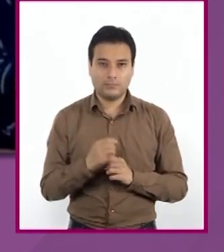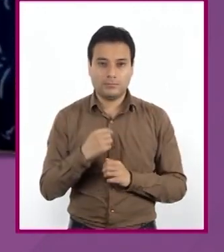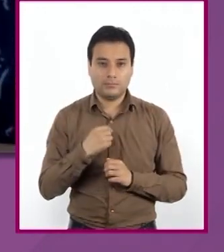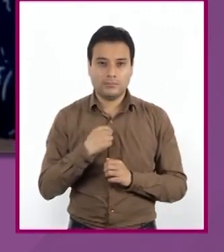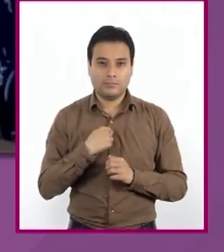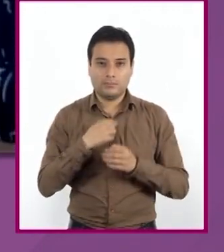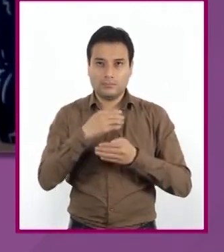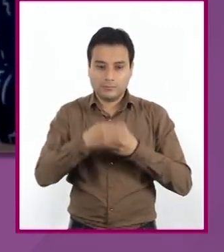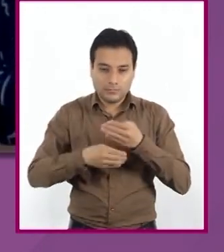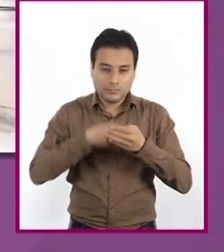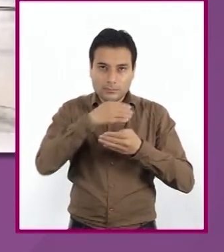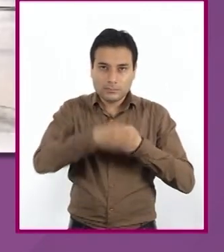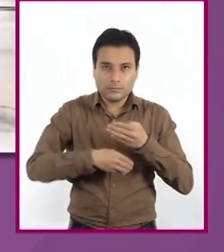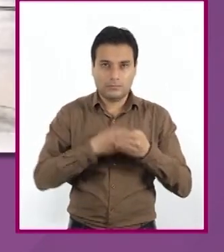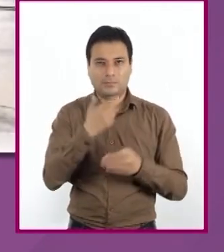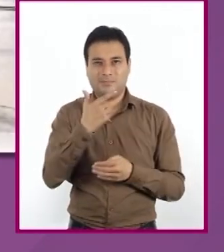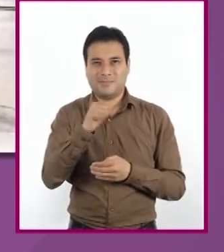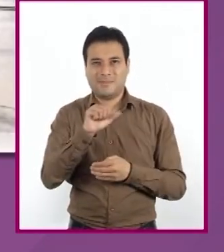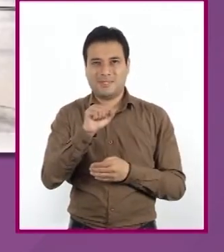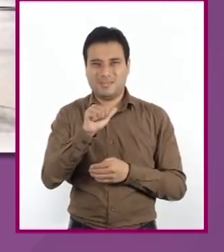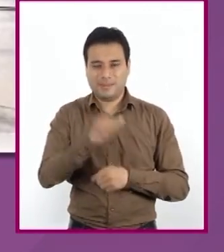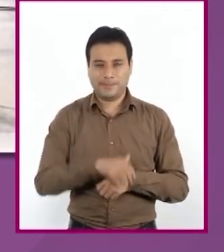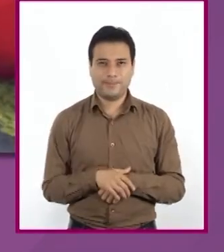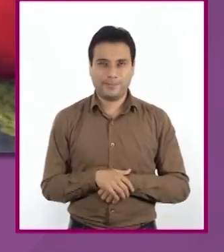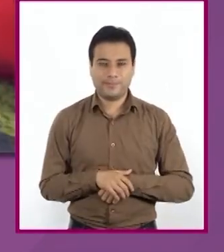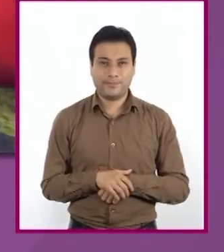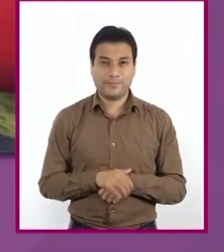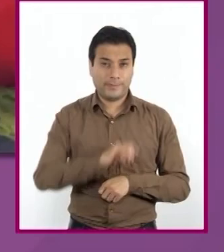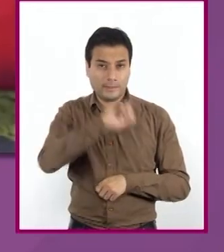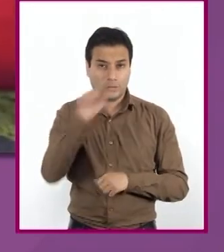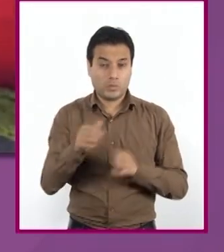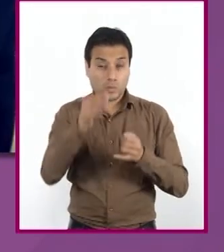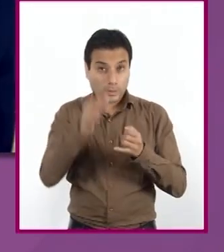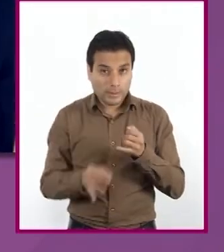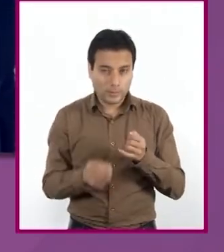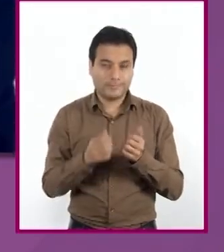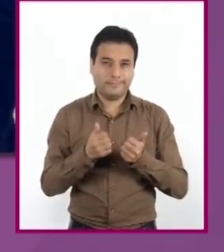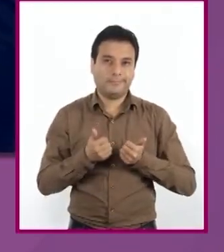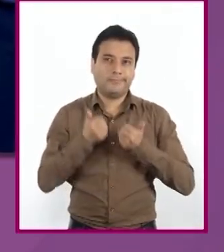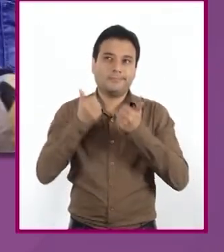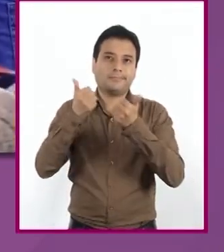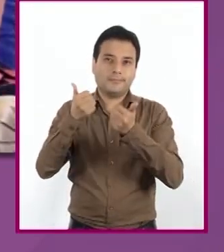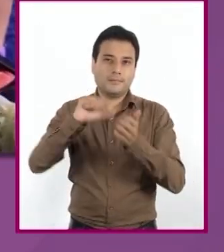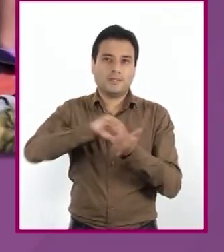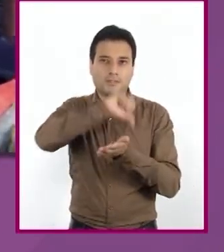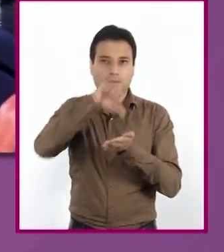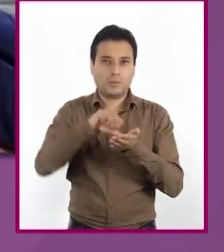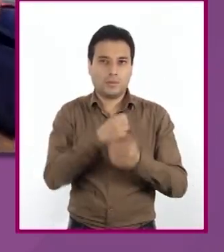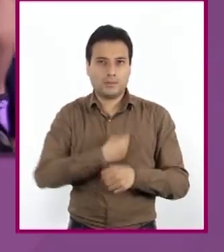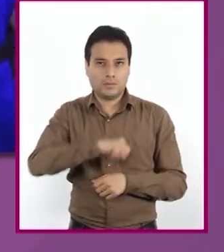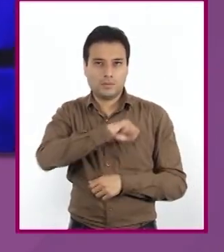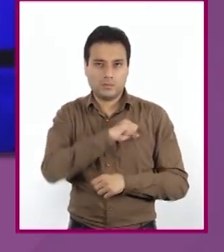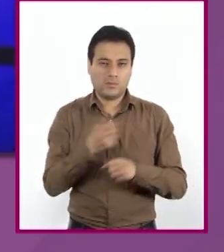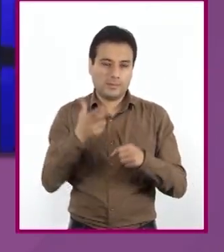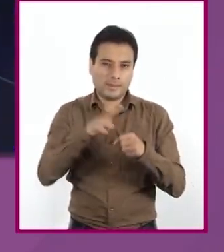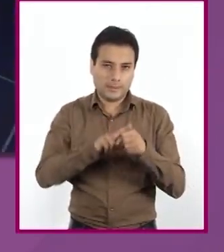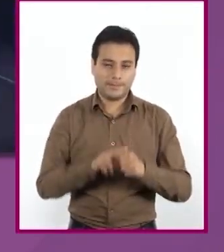zonas quemadas. Y por último, la trasladará a un centro de salud.